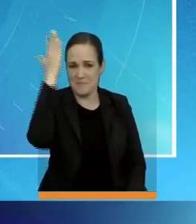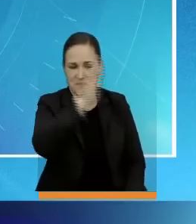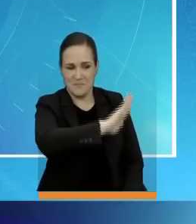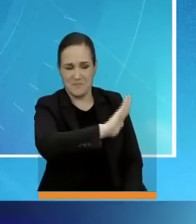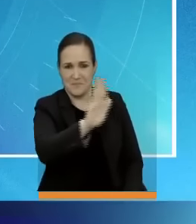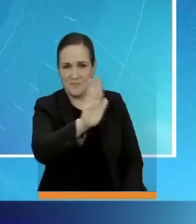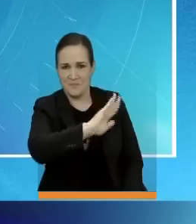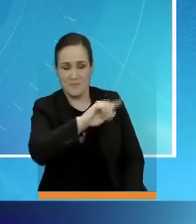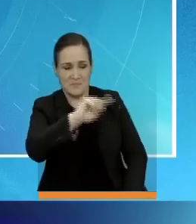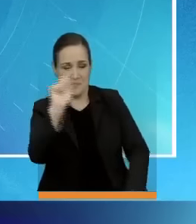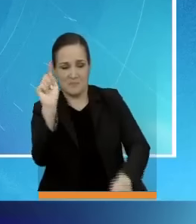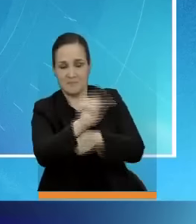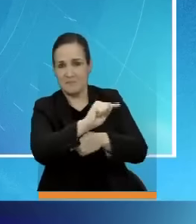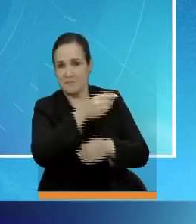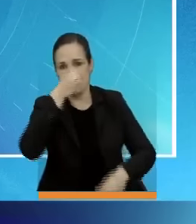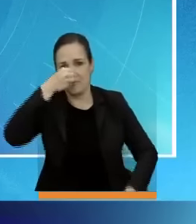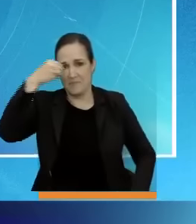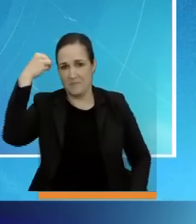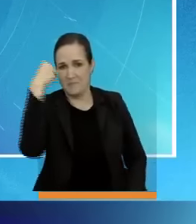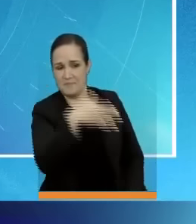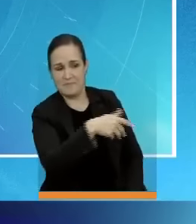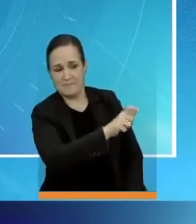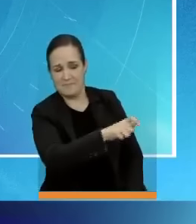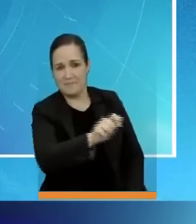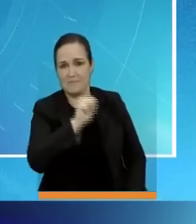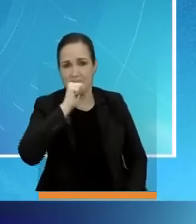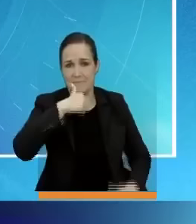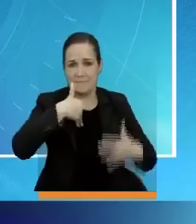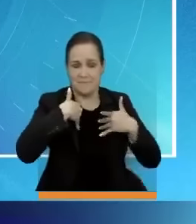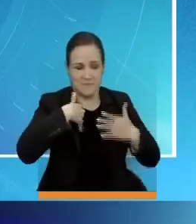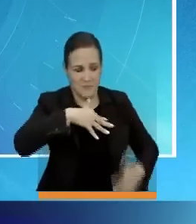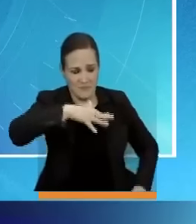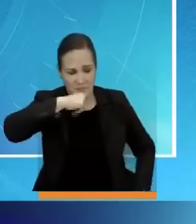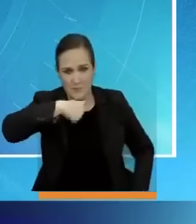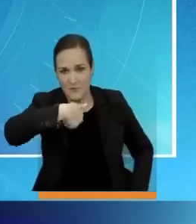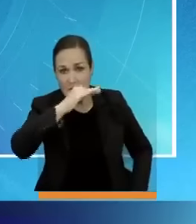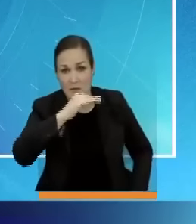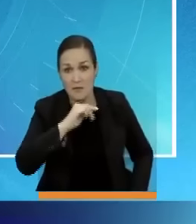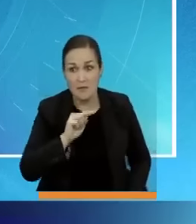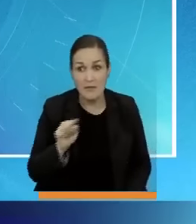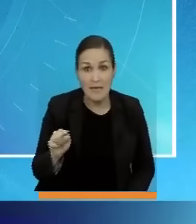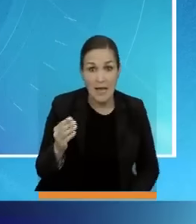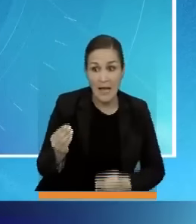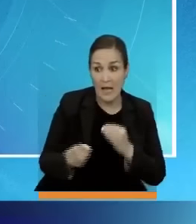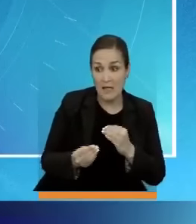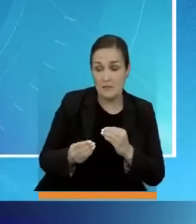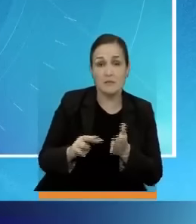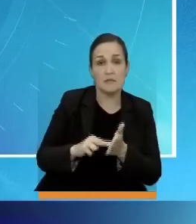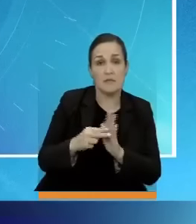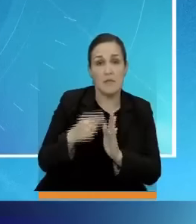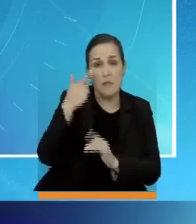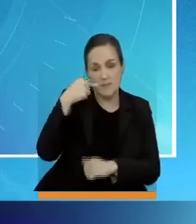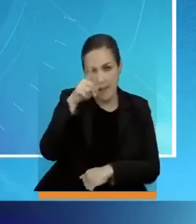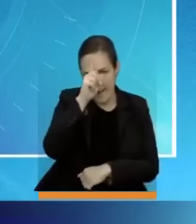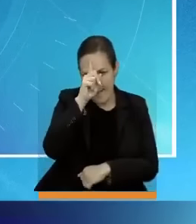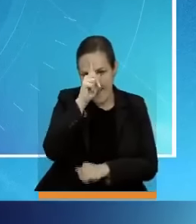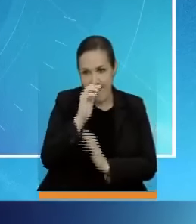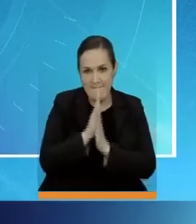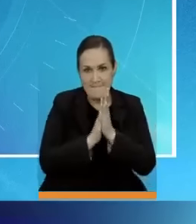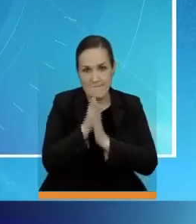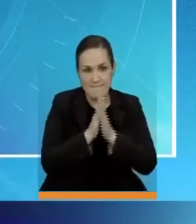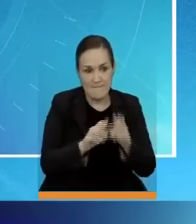ofender ultrajar a las víctimas sobrevivientes de este hecho pues es un cómplice Y de esa manera